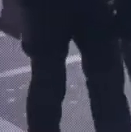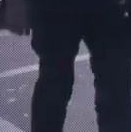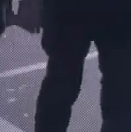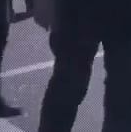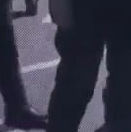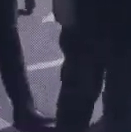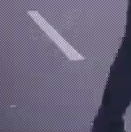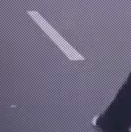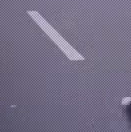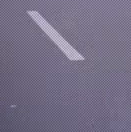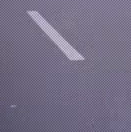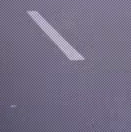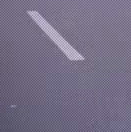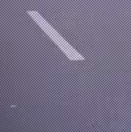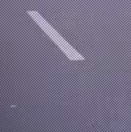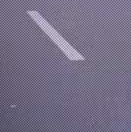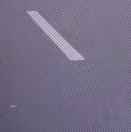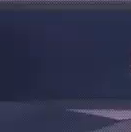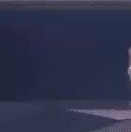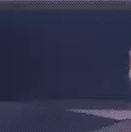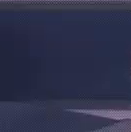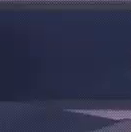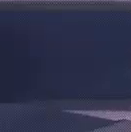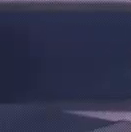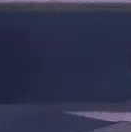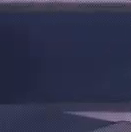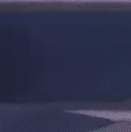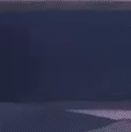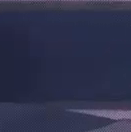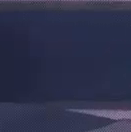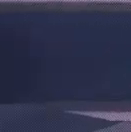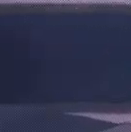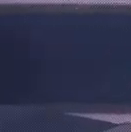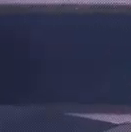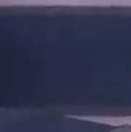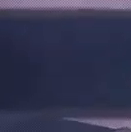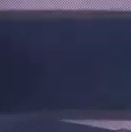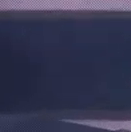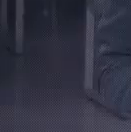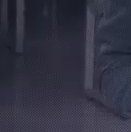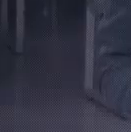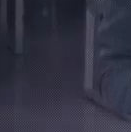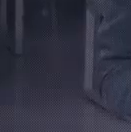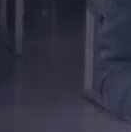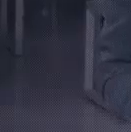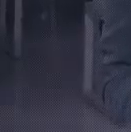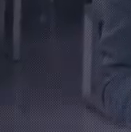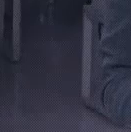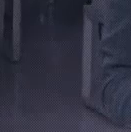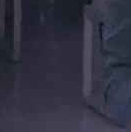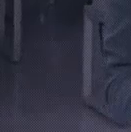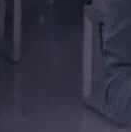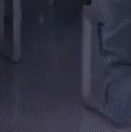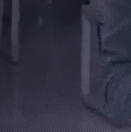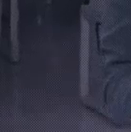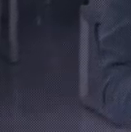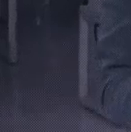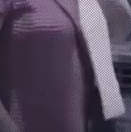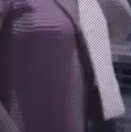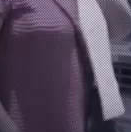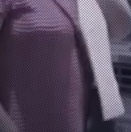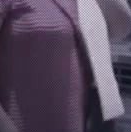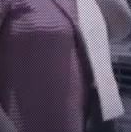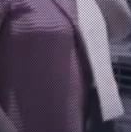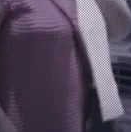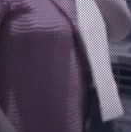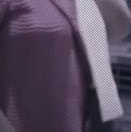noche y día con pasión. Son nuestros ángeles, blancos